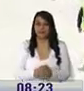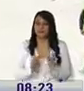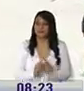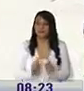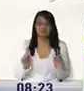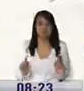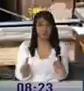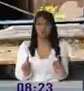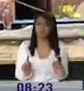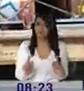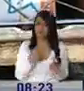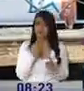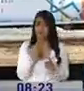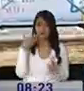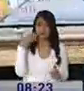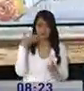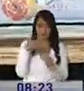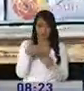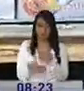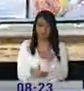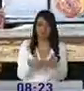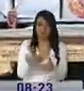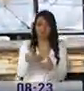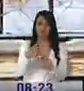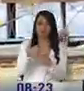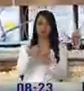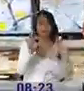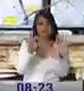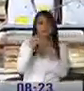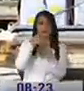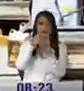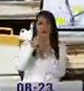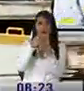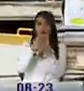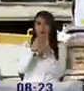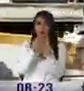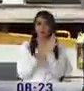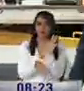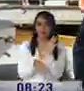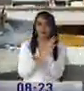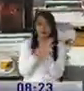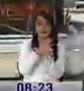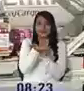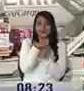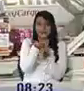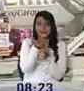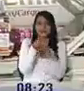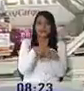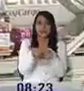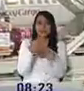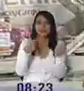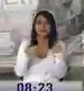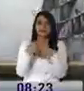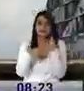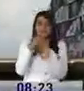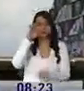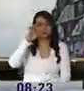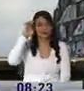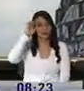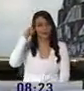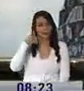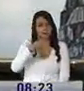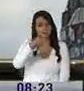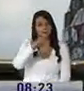expresan que la proyección para los próximos meses es positiva pues se advierte un mayor crecimiento y competitividad en el mercado europeo